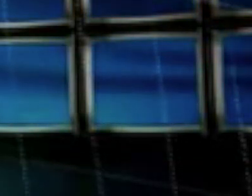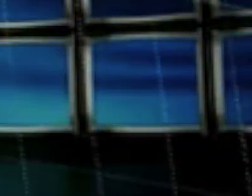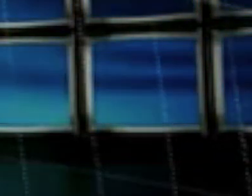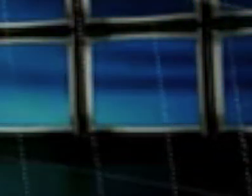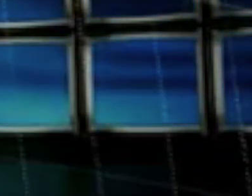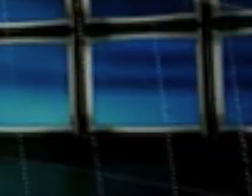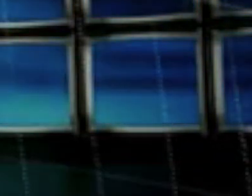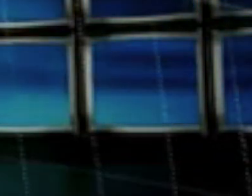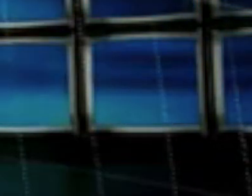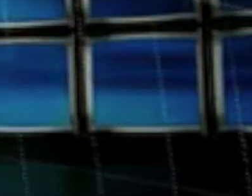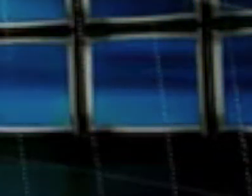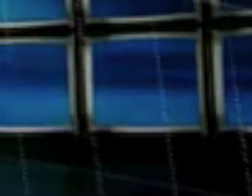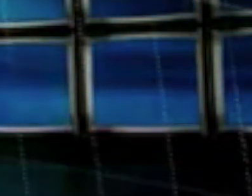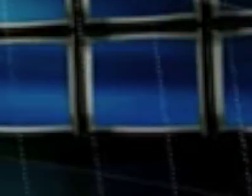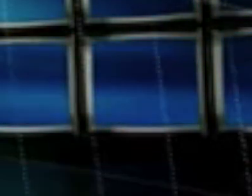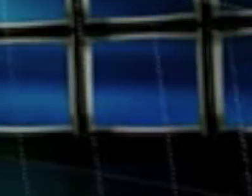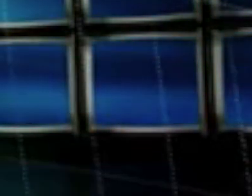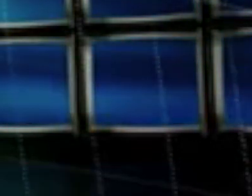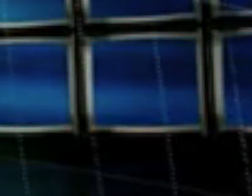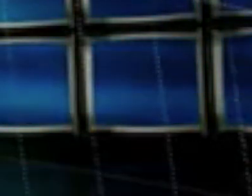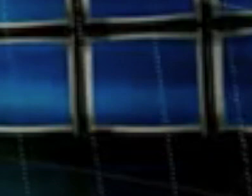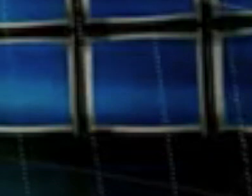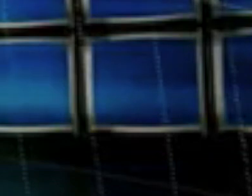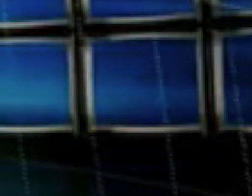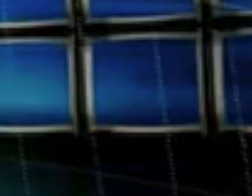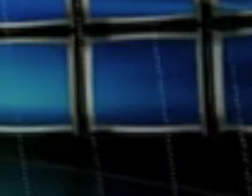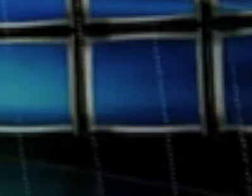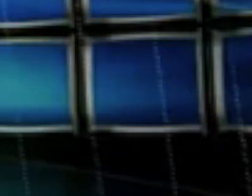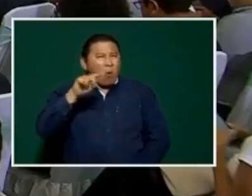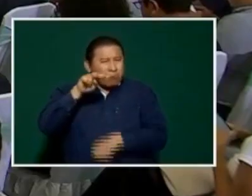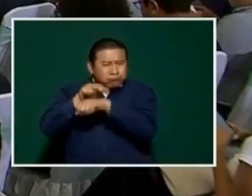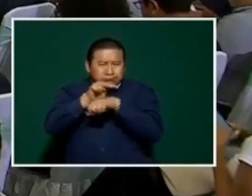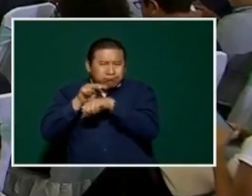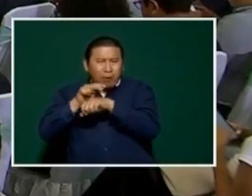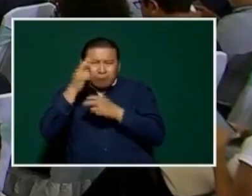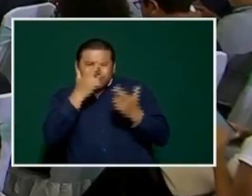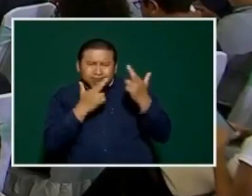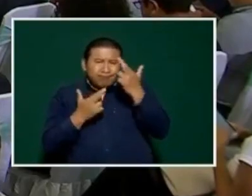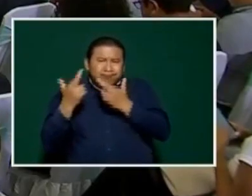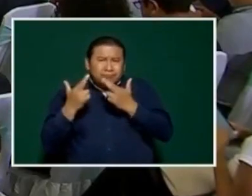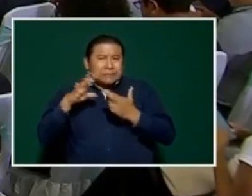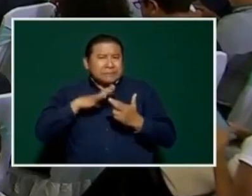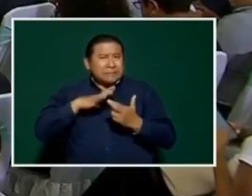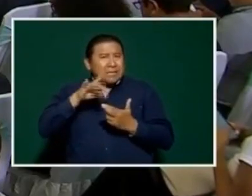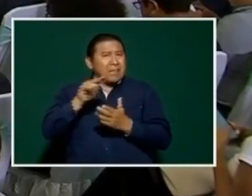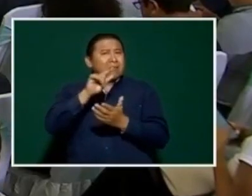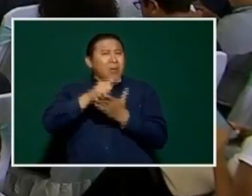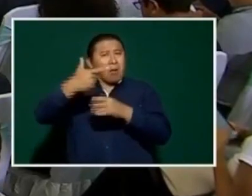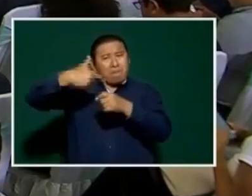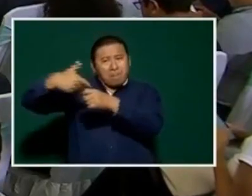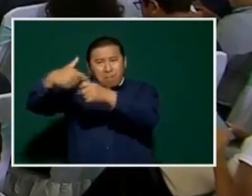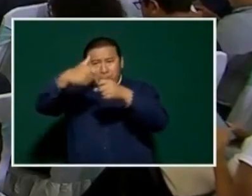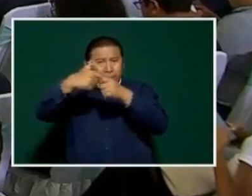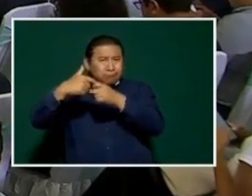día en la conferencia de prensa matutina que ofrece el presidente de méxico andrés manuel lópez obrador el titular